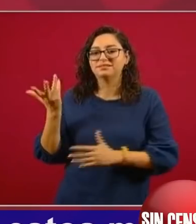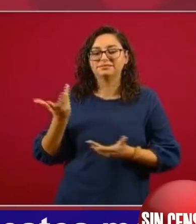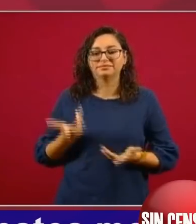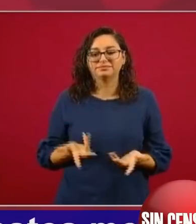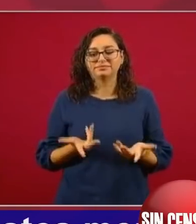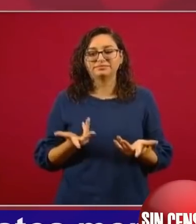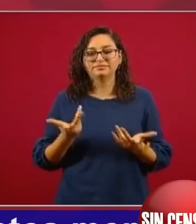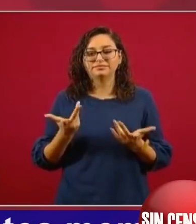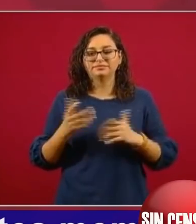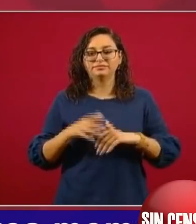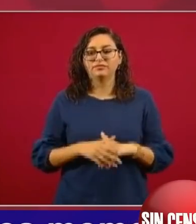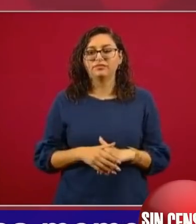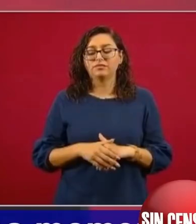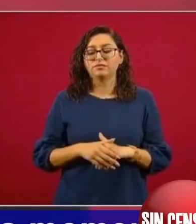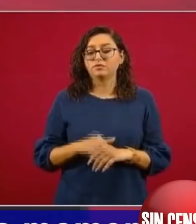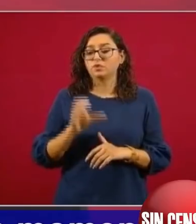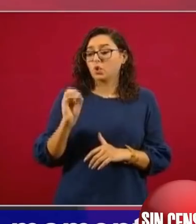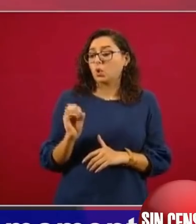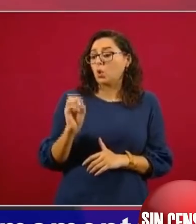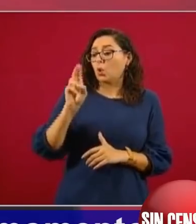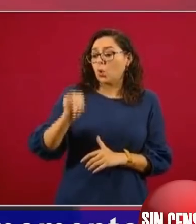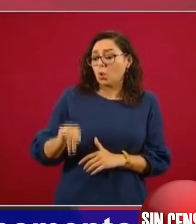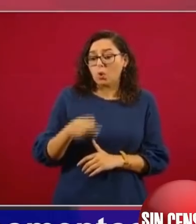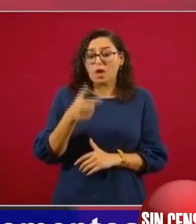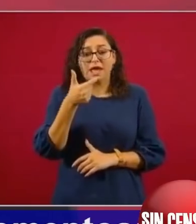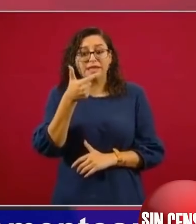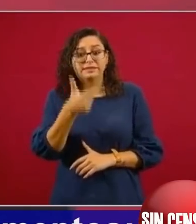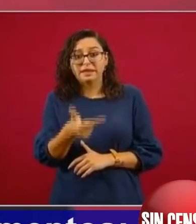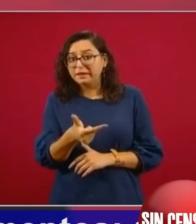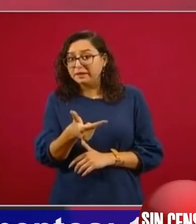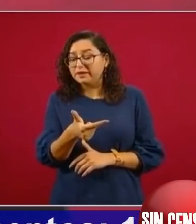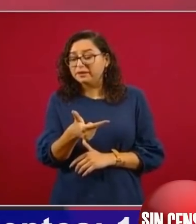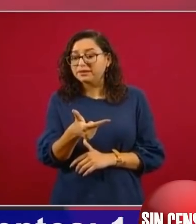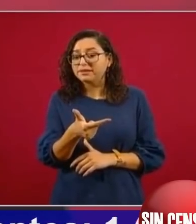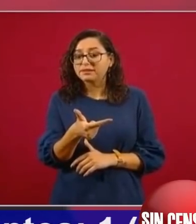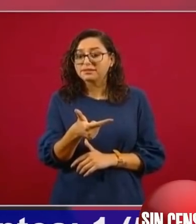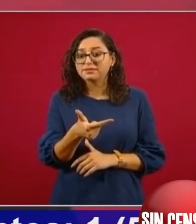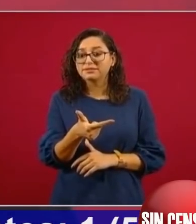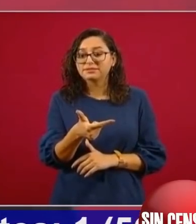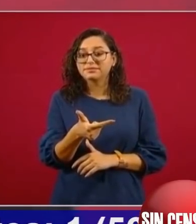Las organizaciones no gubernamentales